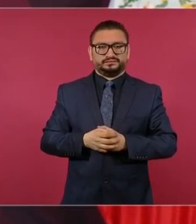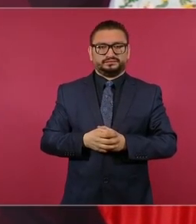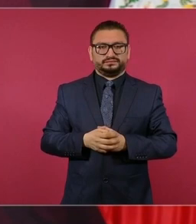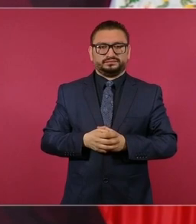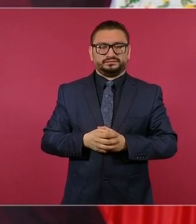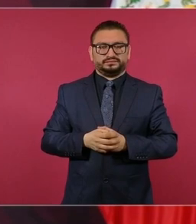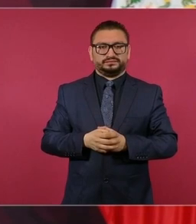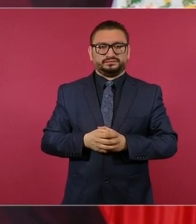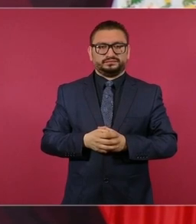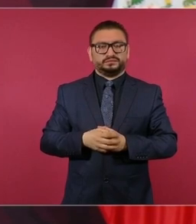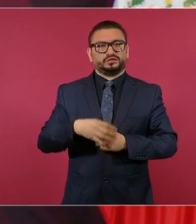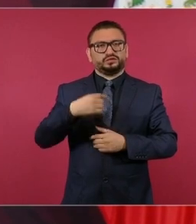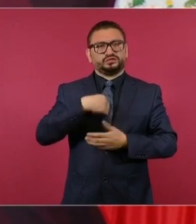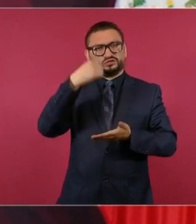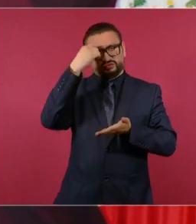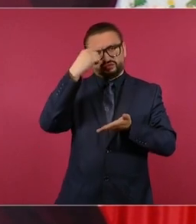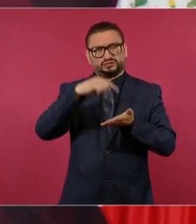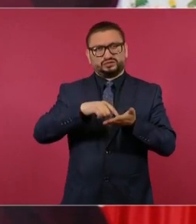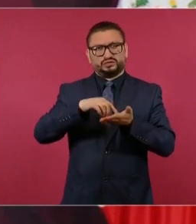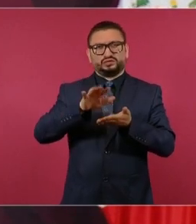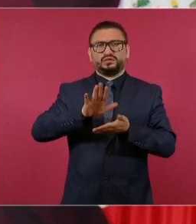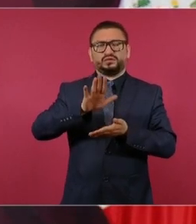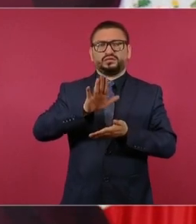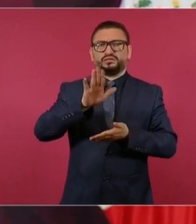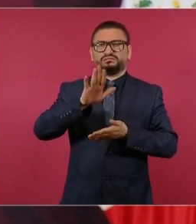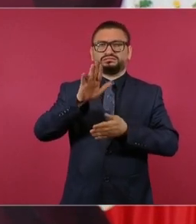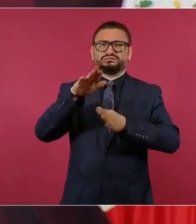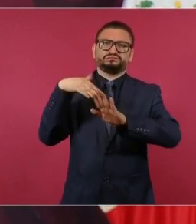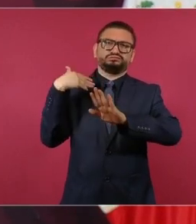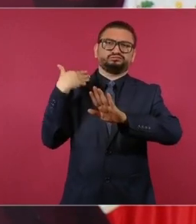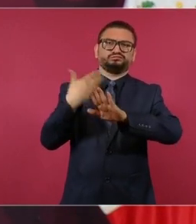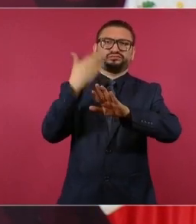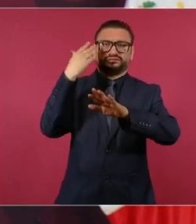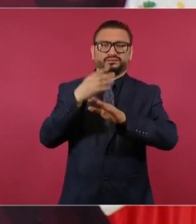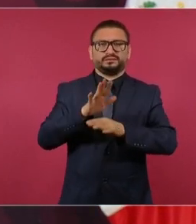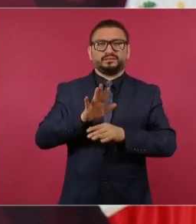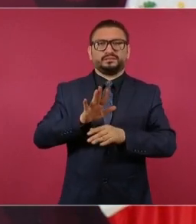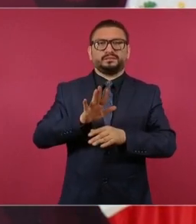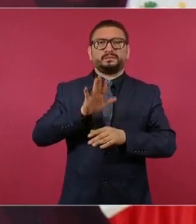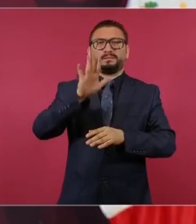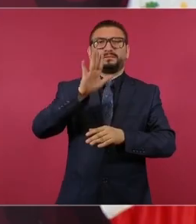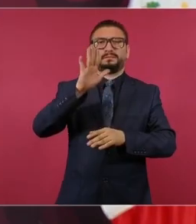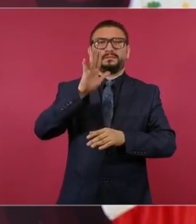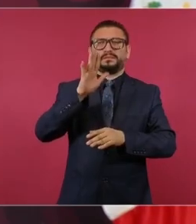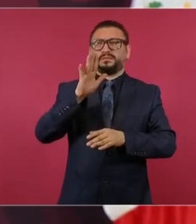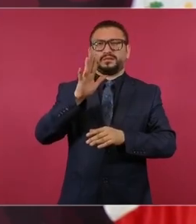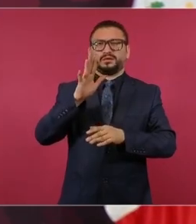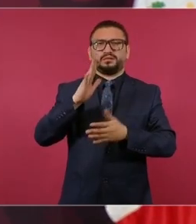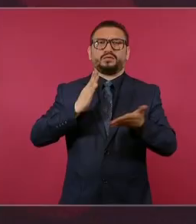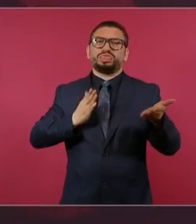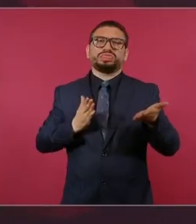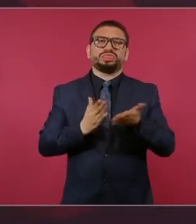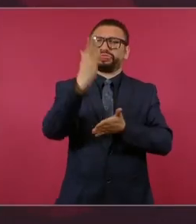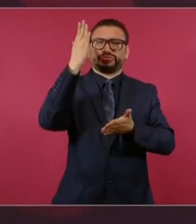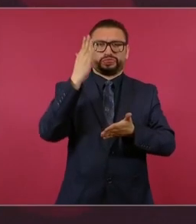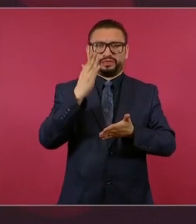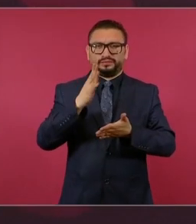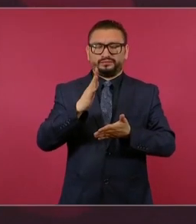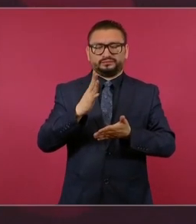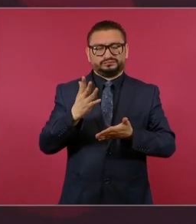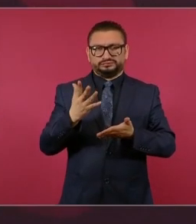O sea, creo que le dio un palazo, un garrotazo, a lo tonto, al